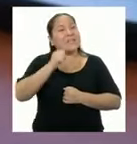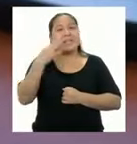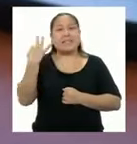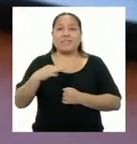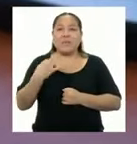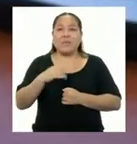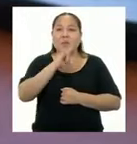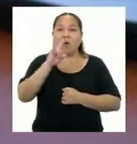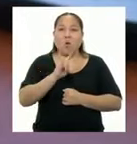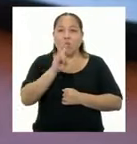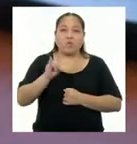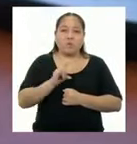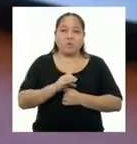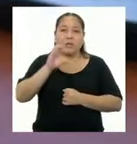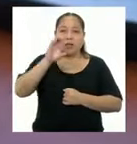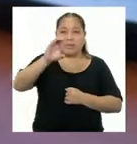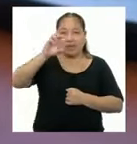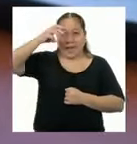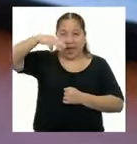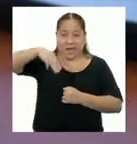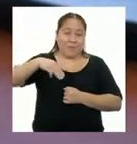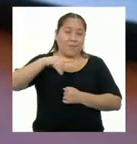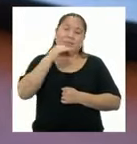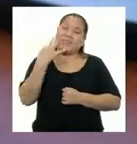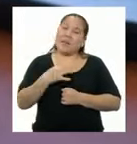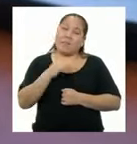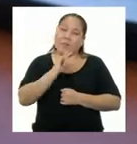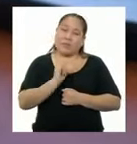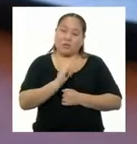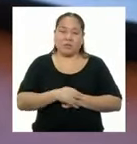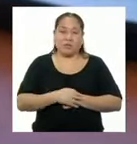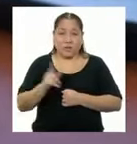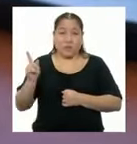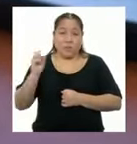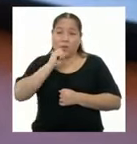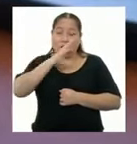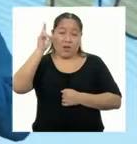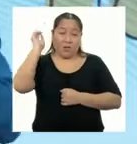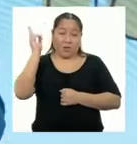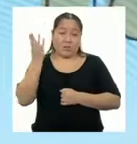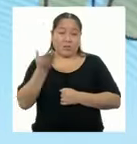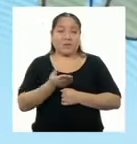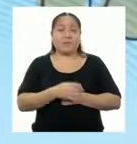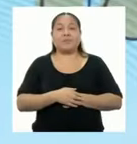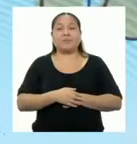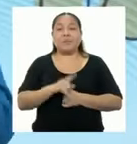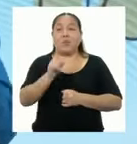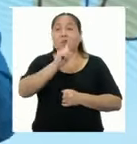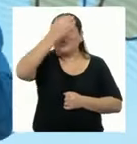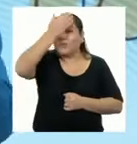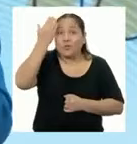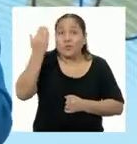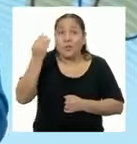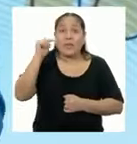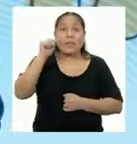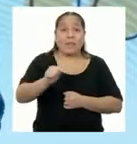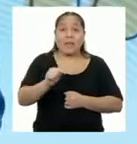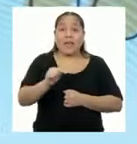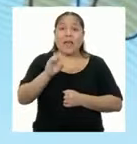la unidad de medida centímetros, como propuso la profesora. Y no olviden que